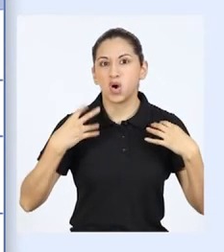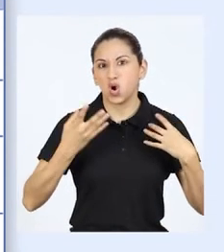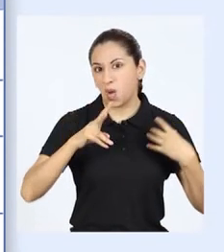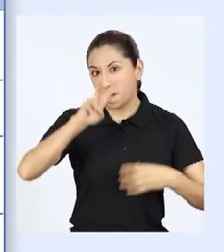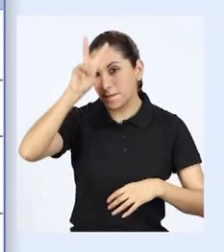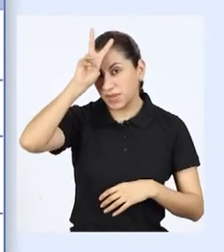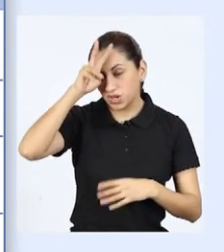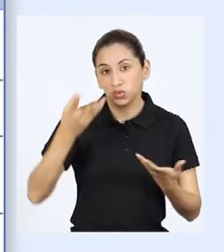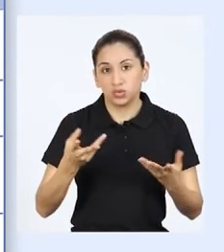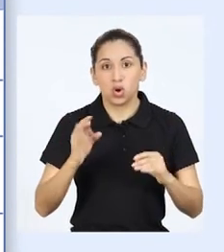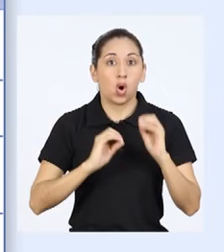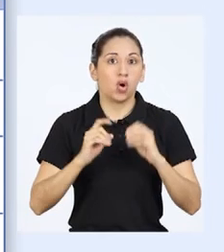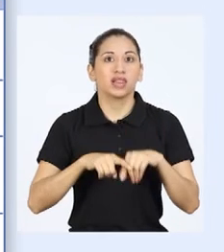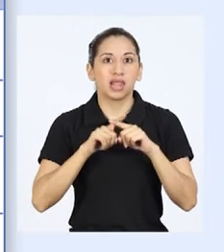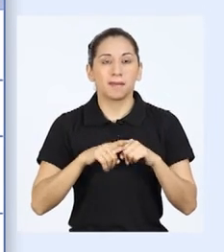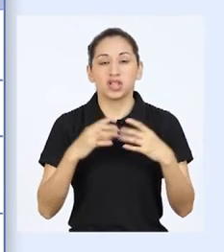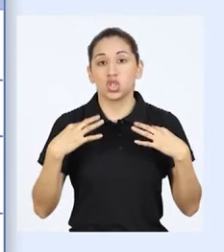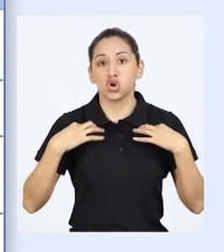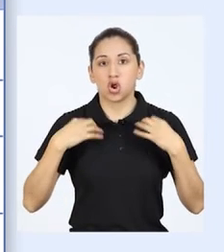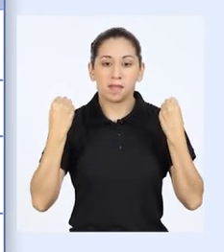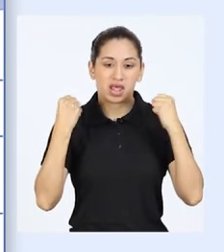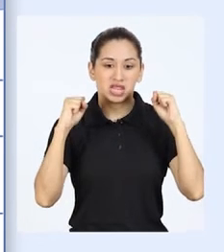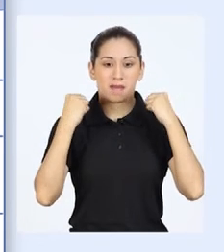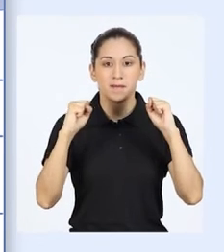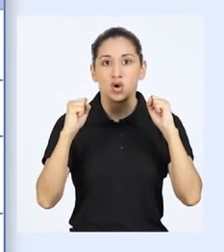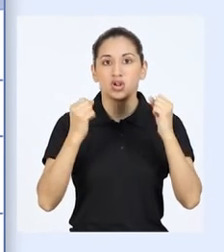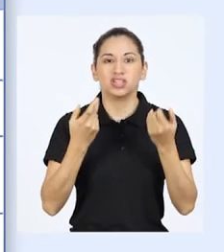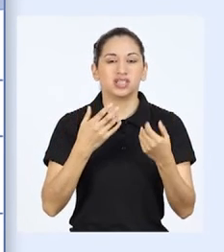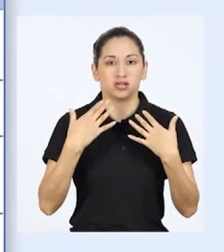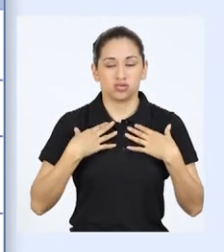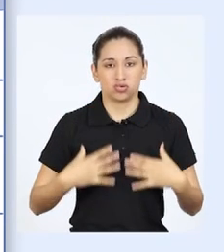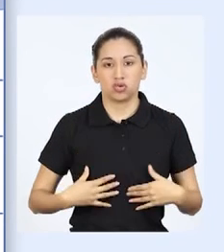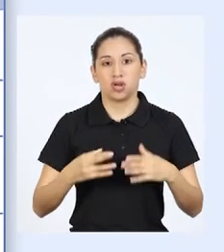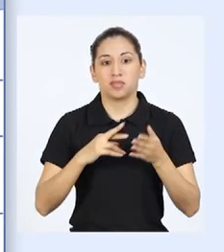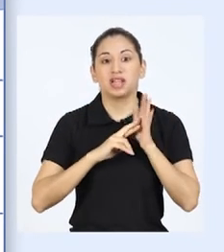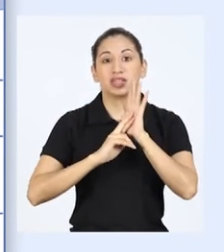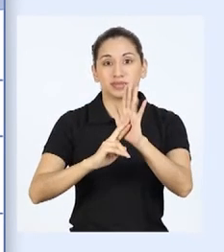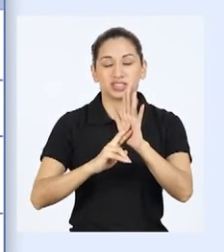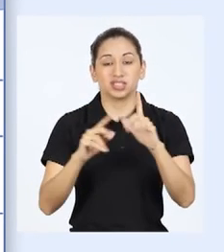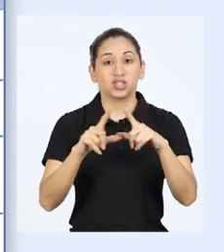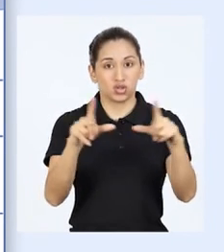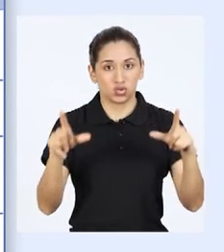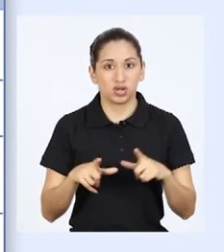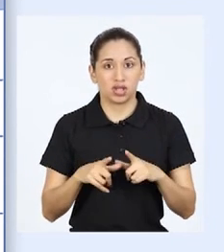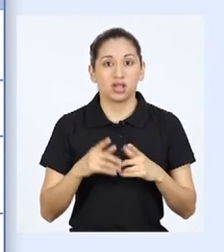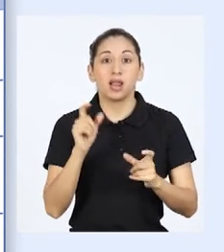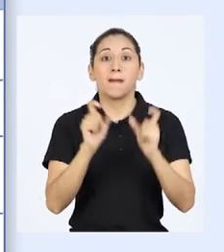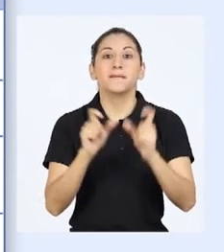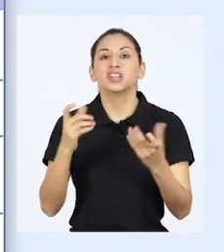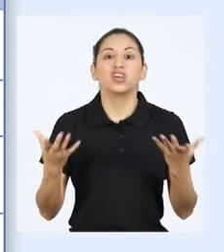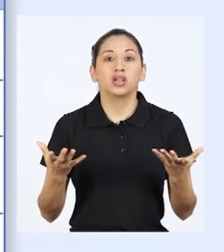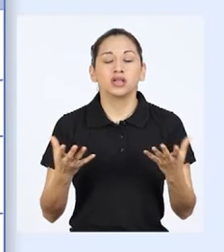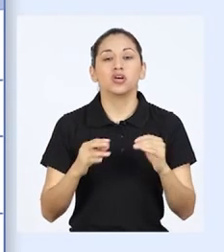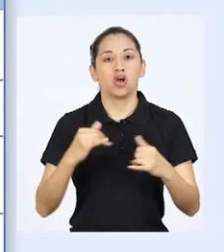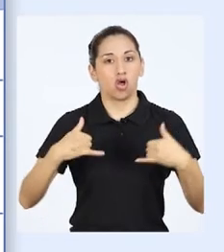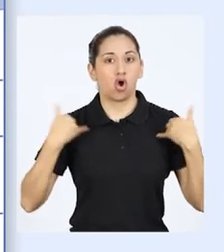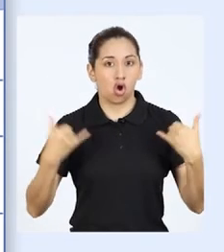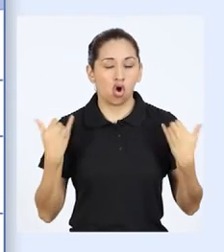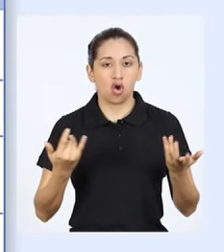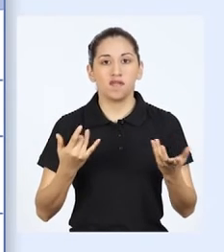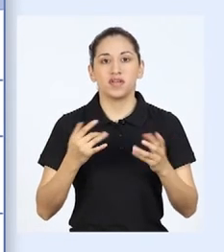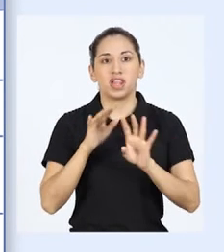Perú, quizás. O también podría ser con ropa deportiva, un traje representativo de la zona. ¿El público? Adolescentes,